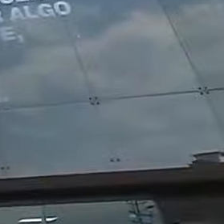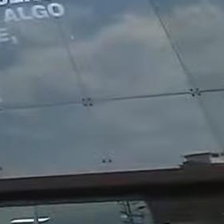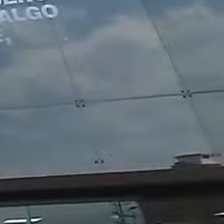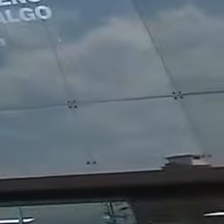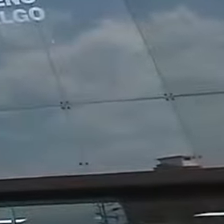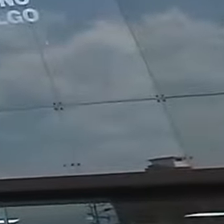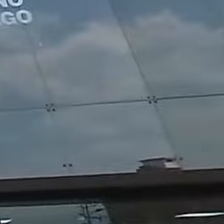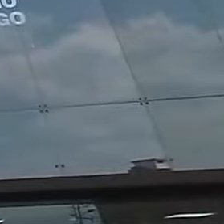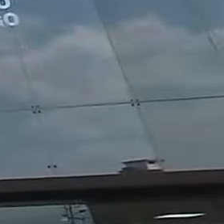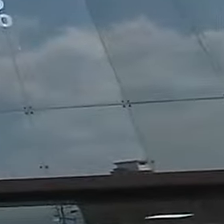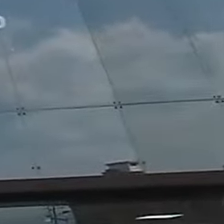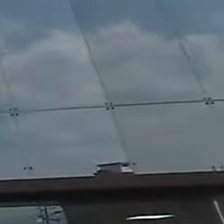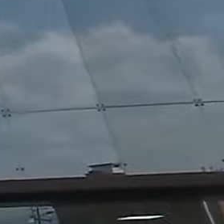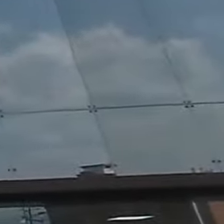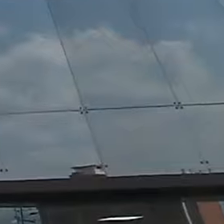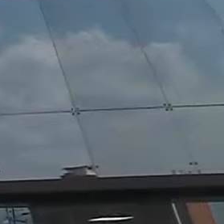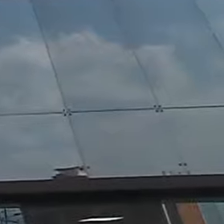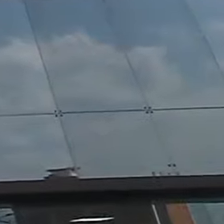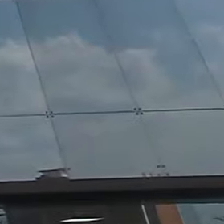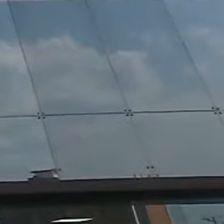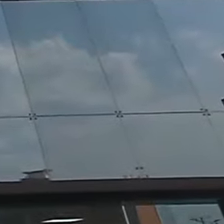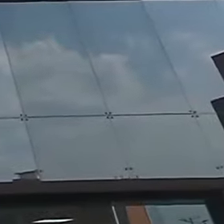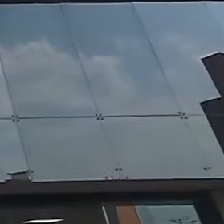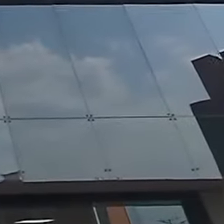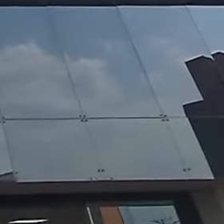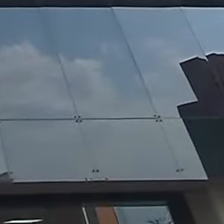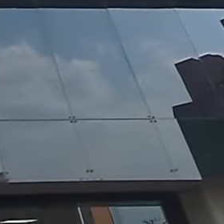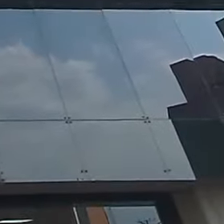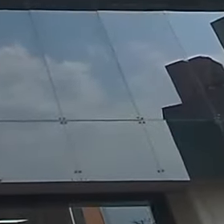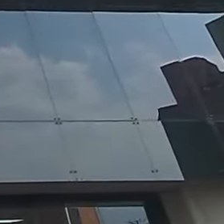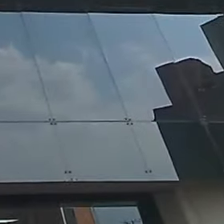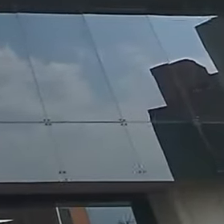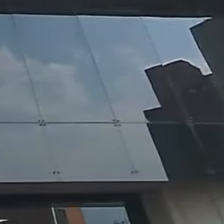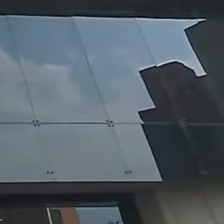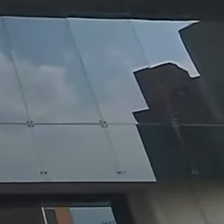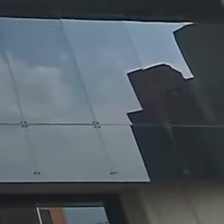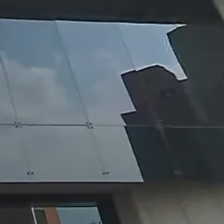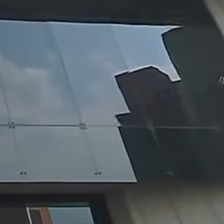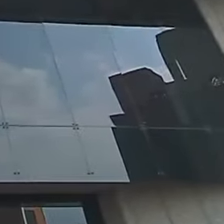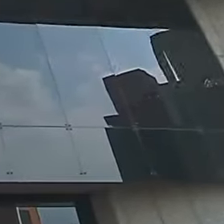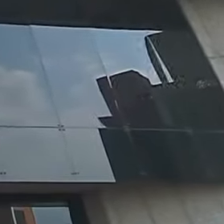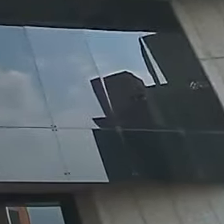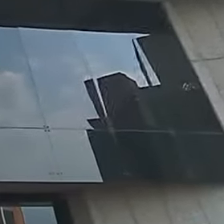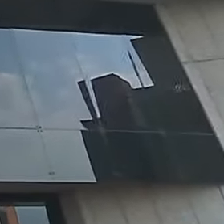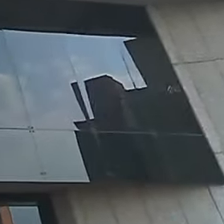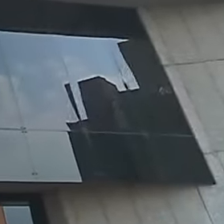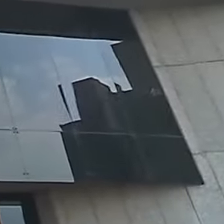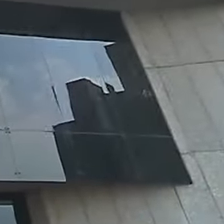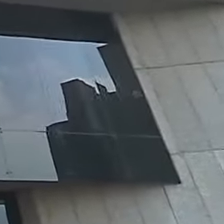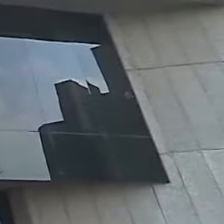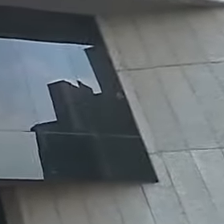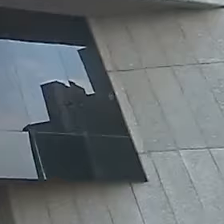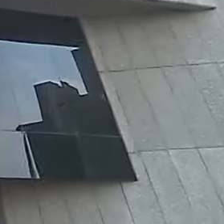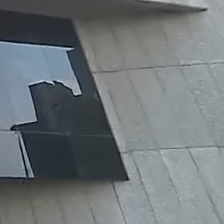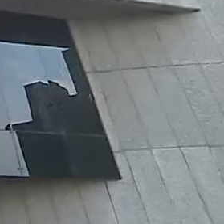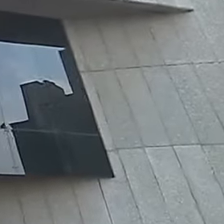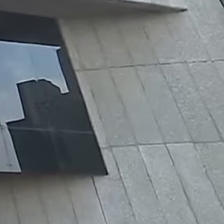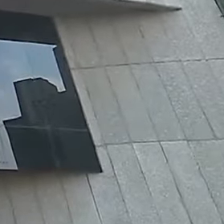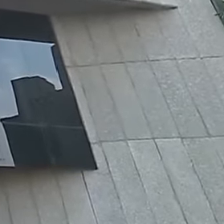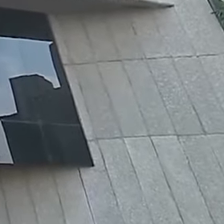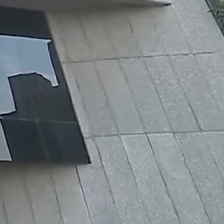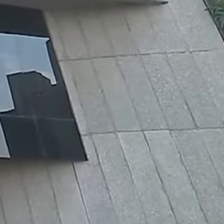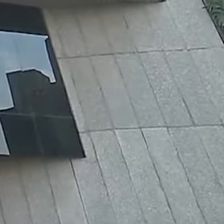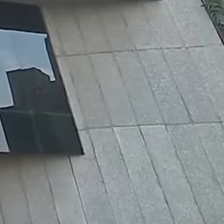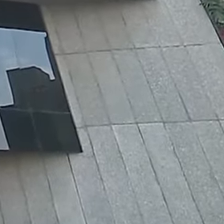de Cuenca. Se abordaron temáticas como el combate al crimen transnacional, medio ambiente, cambio climático, diversidad